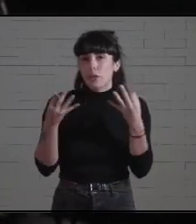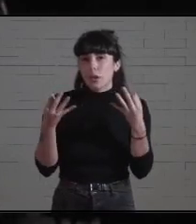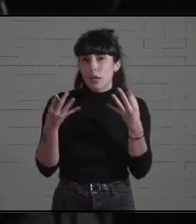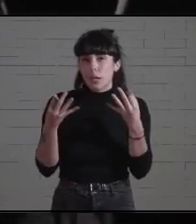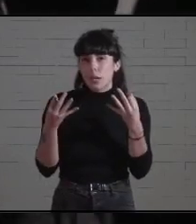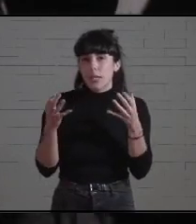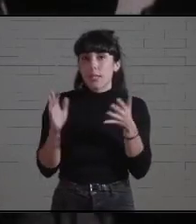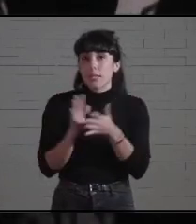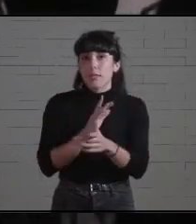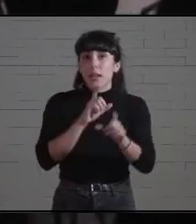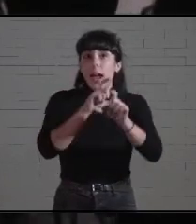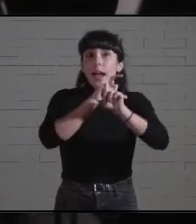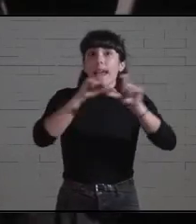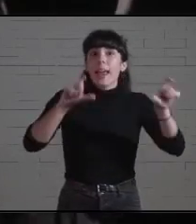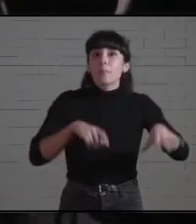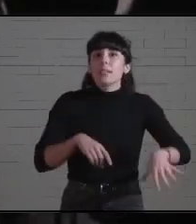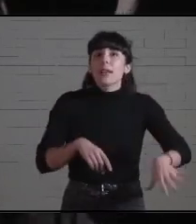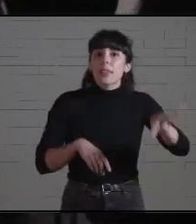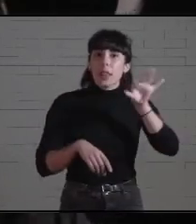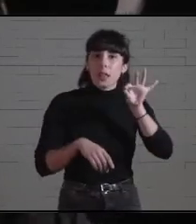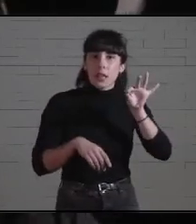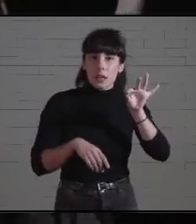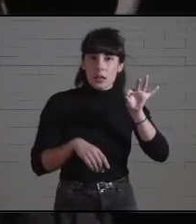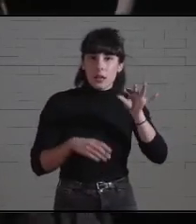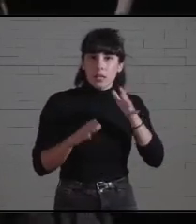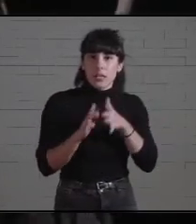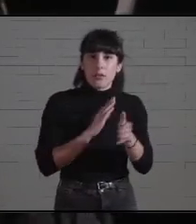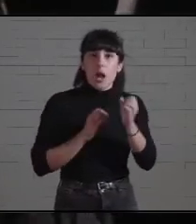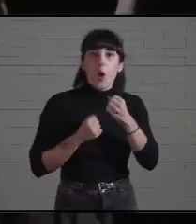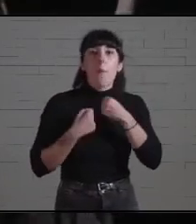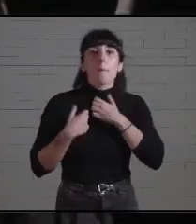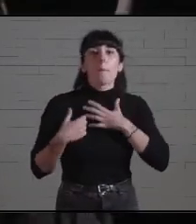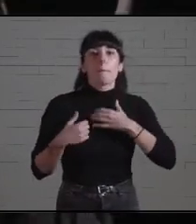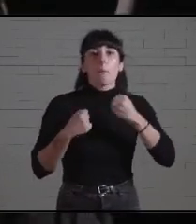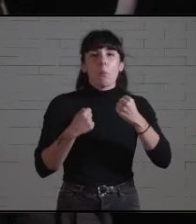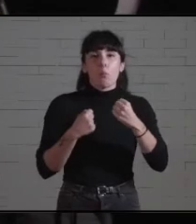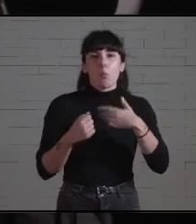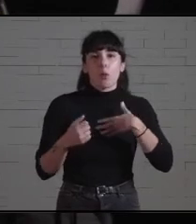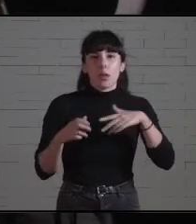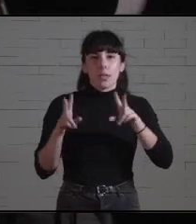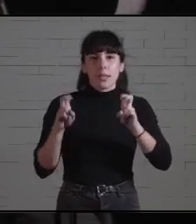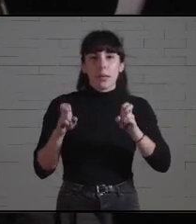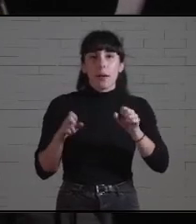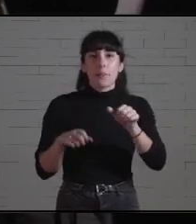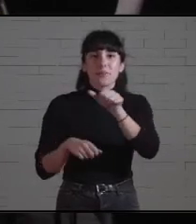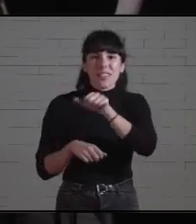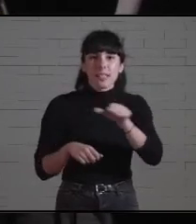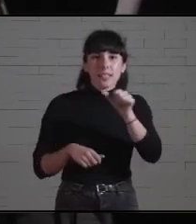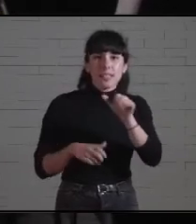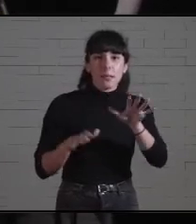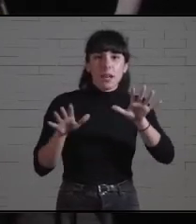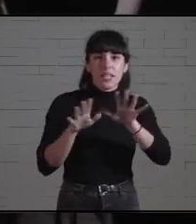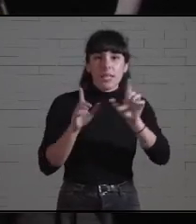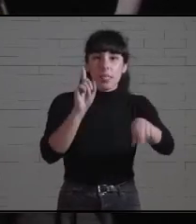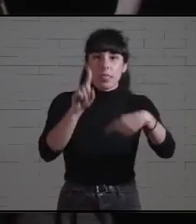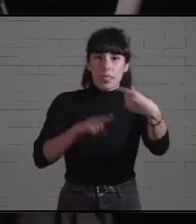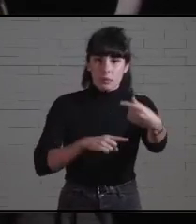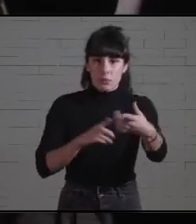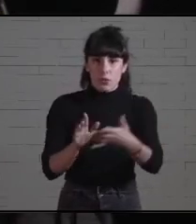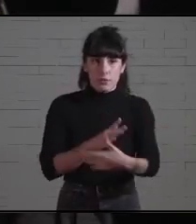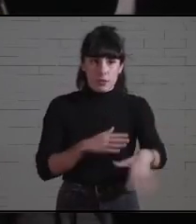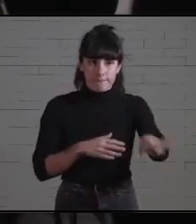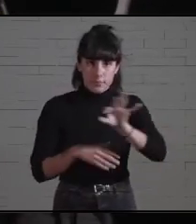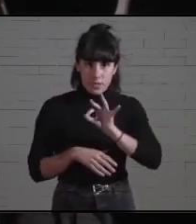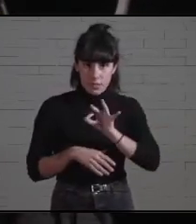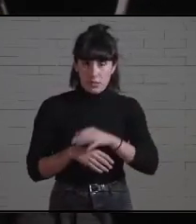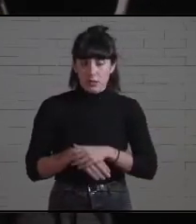discreción de la empresa o la empresa no tenga tanto poder en la negociación de las 10 semanas restantes, ¿no?, que se pueden coger en los 12 meses.